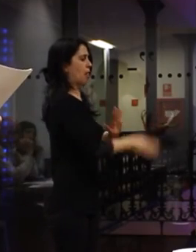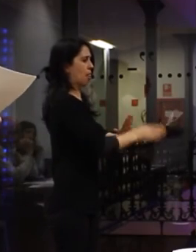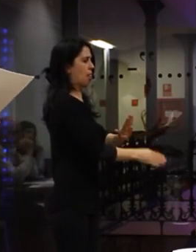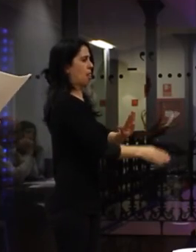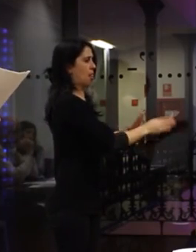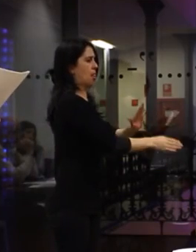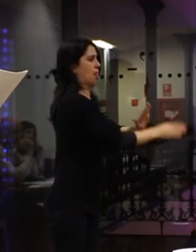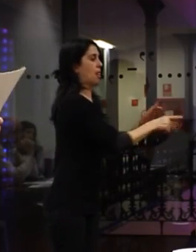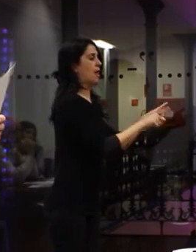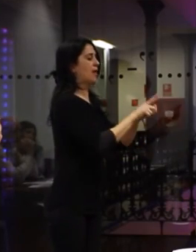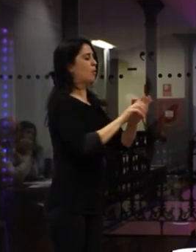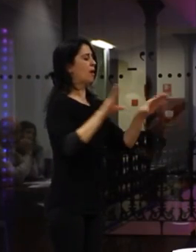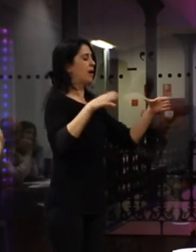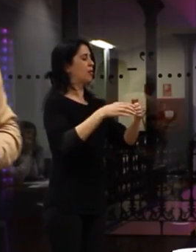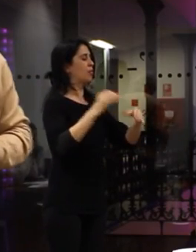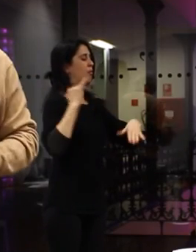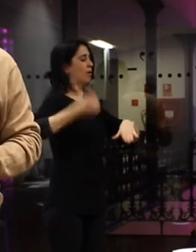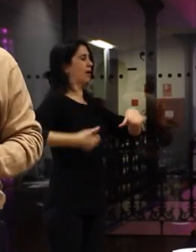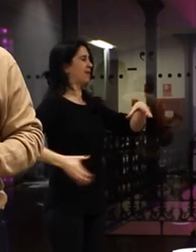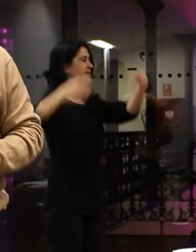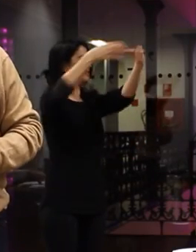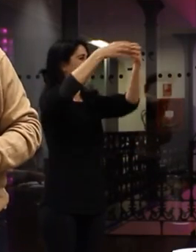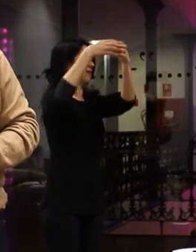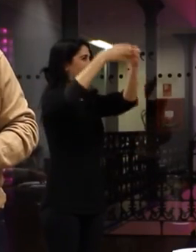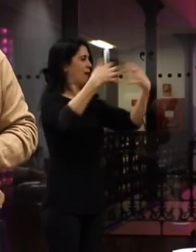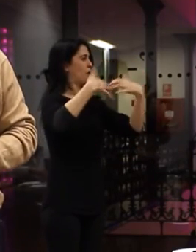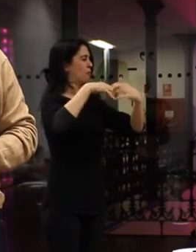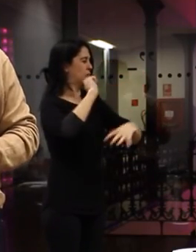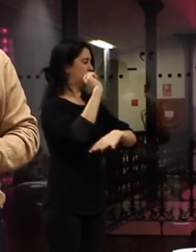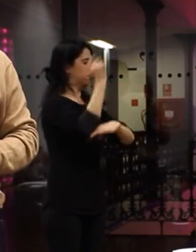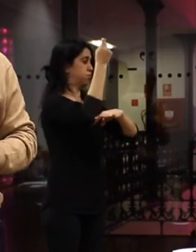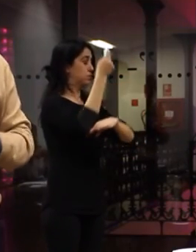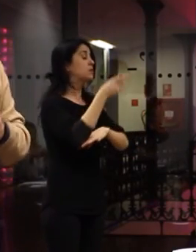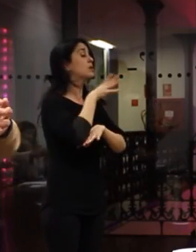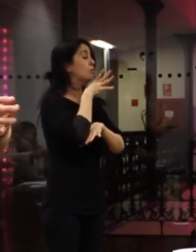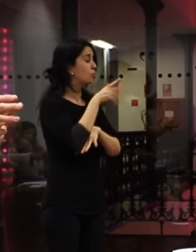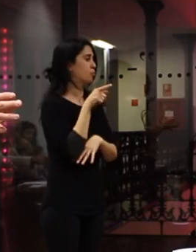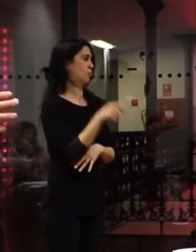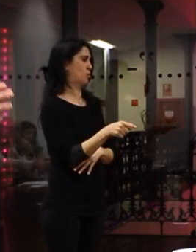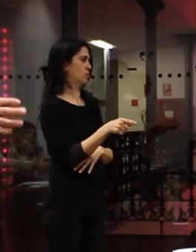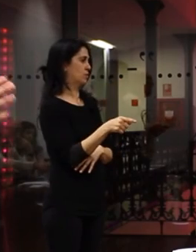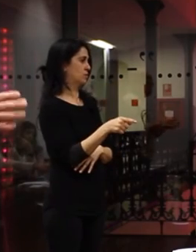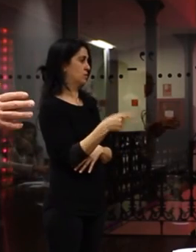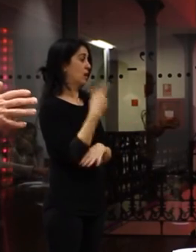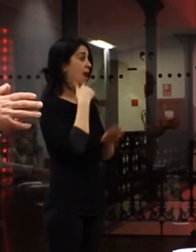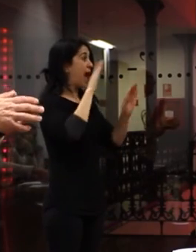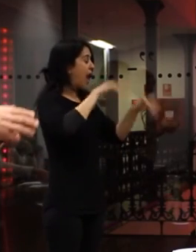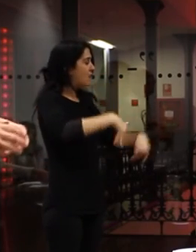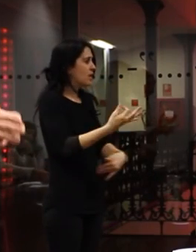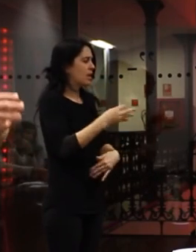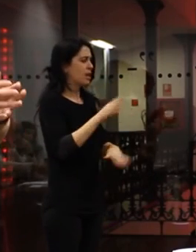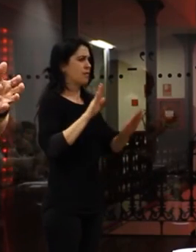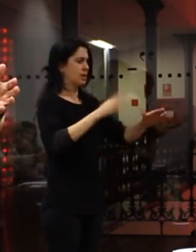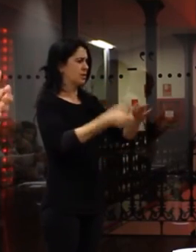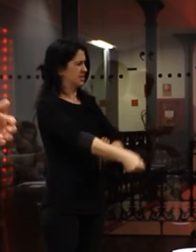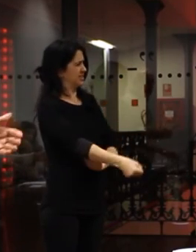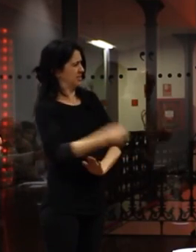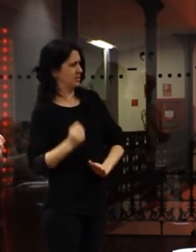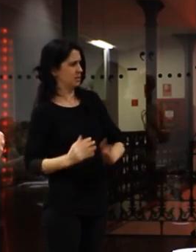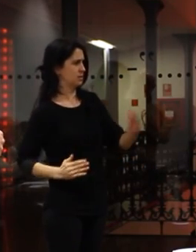chiringuito funcione y de que al final sea necesario pararle los pies